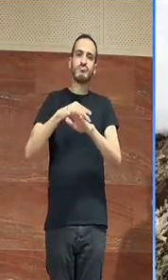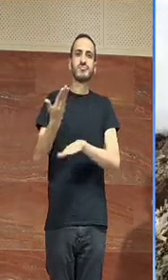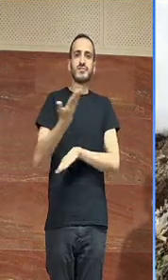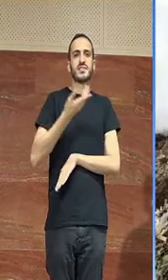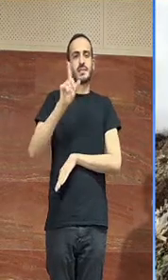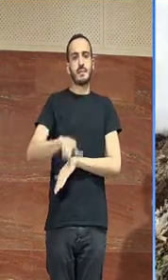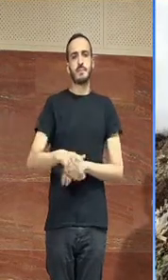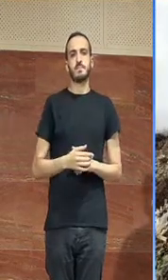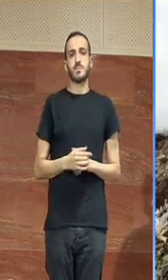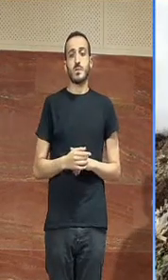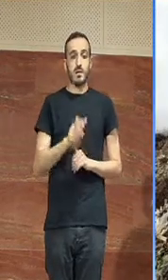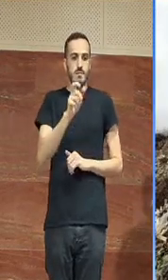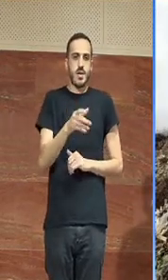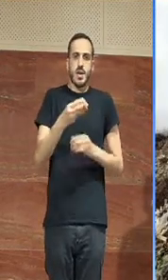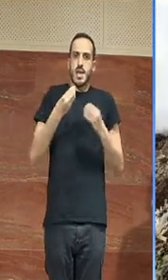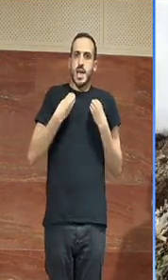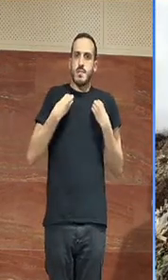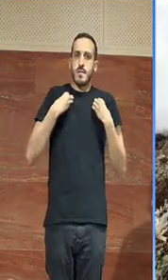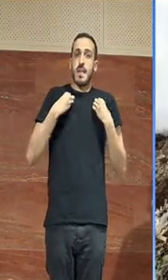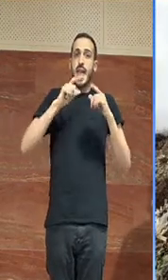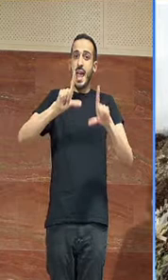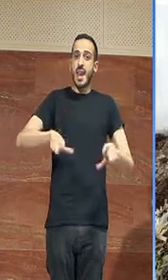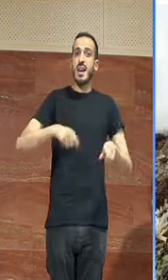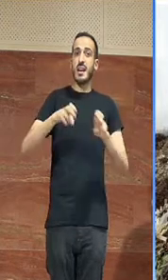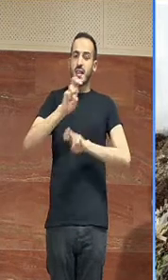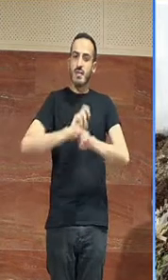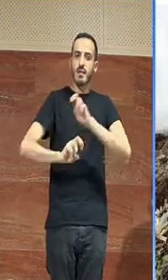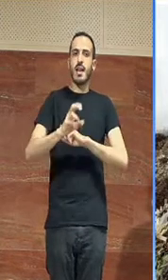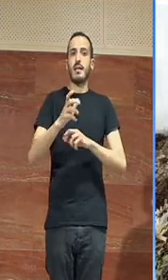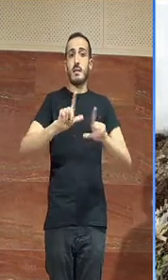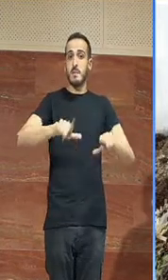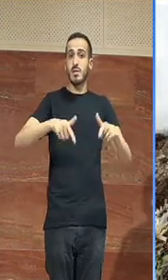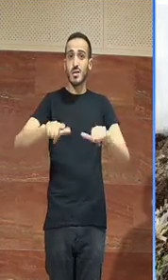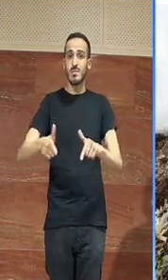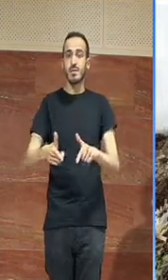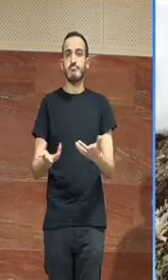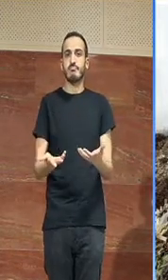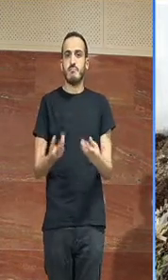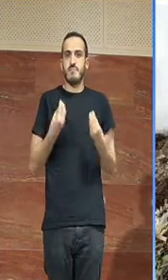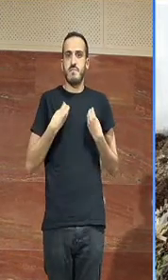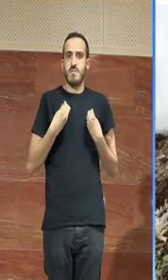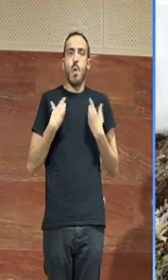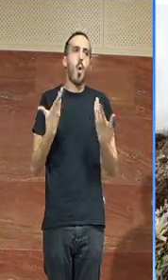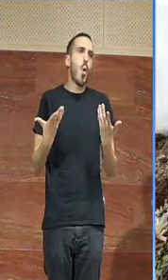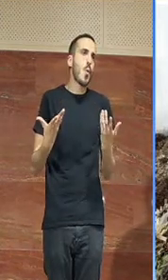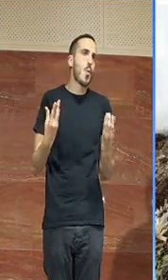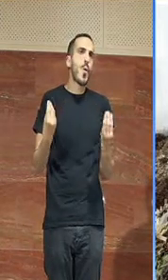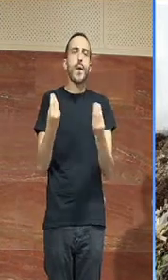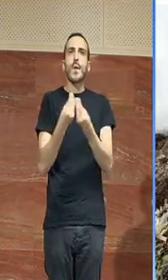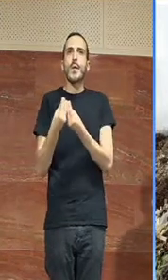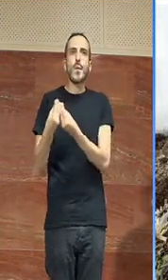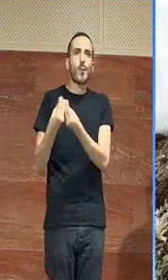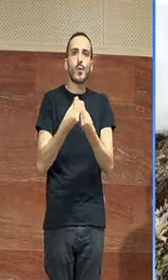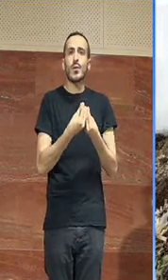aquellos que tienen que vivir del reciclaje de las basuras, aquellos que conviven con